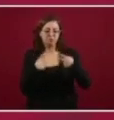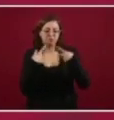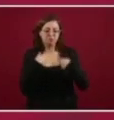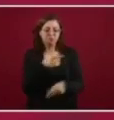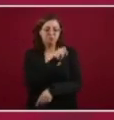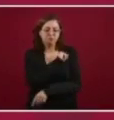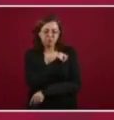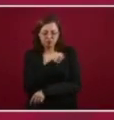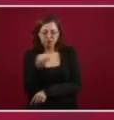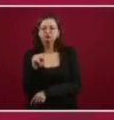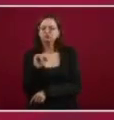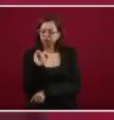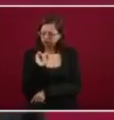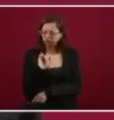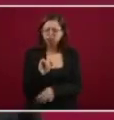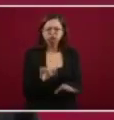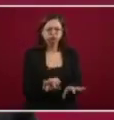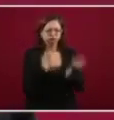castigo,